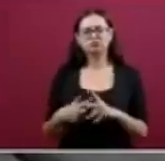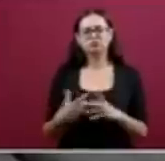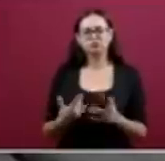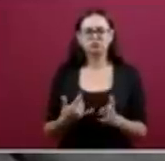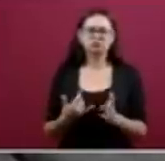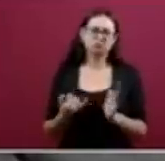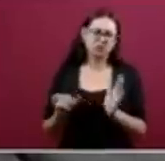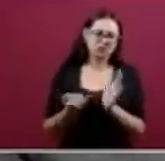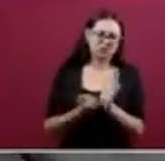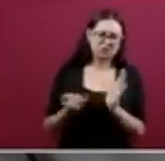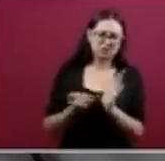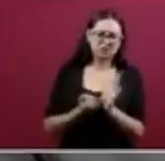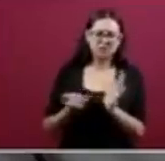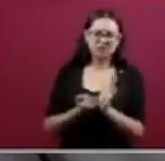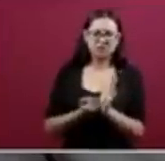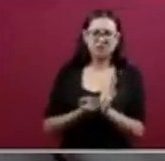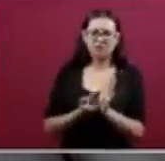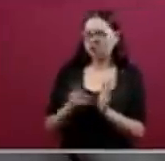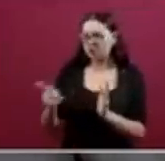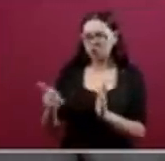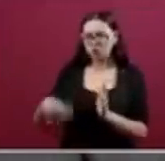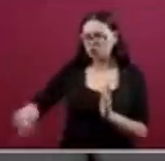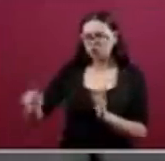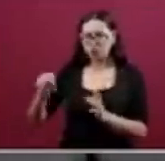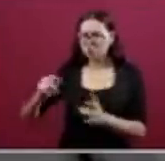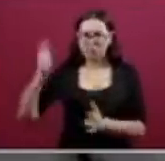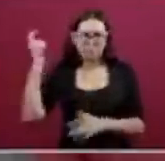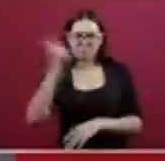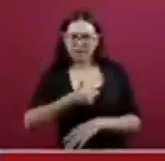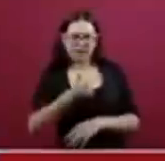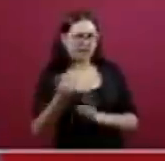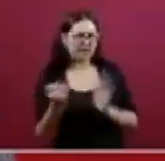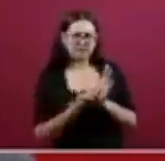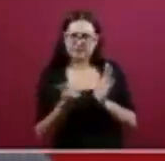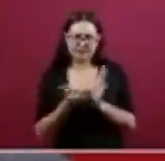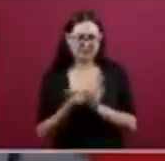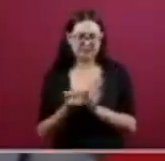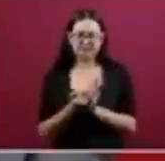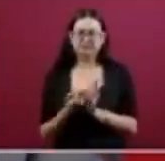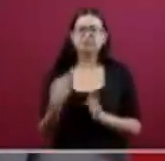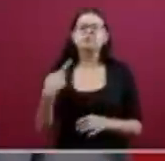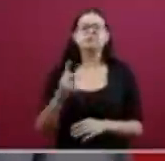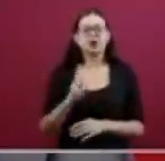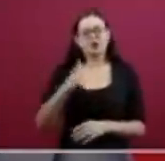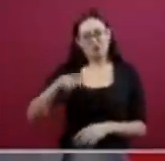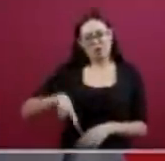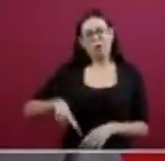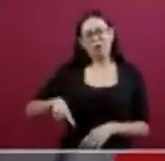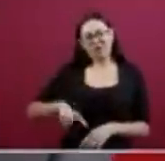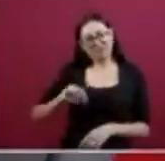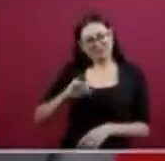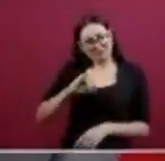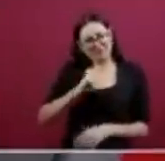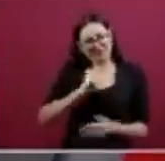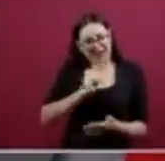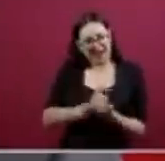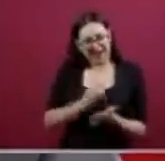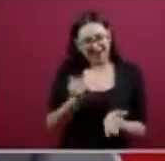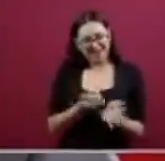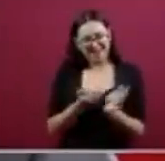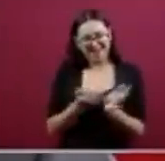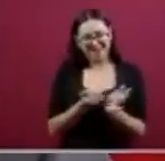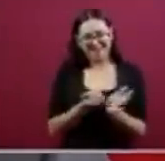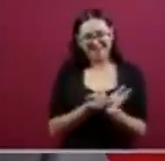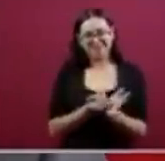tasas de interés que no se le va a cobrar al que recibe el crédito, pero que nosotros sí tenemos que tomar en cuenta